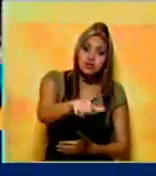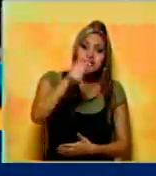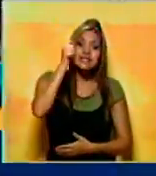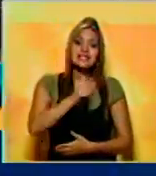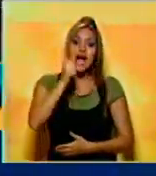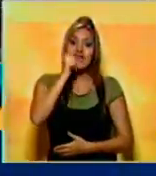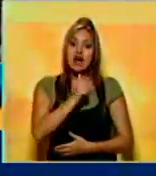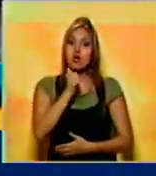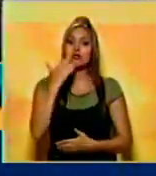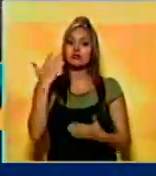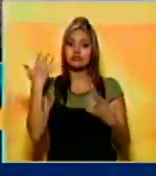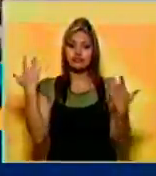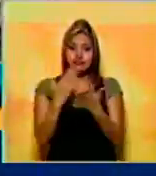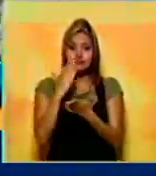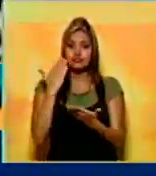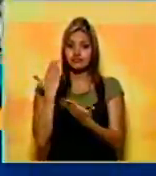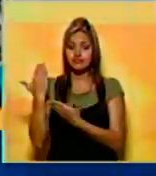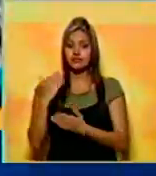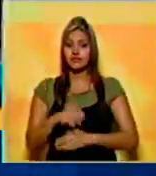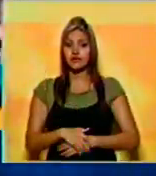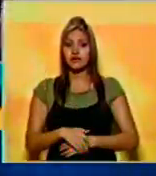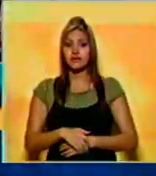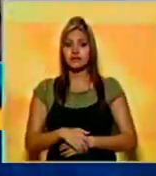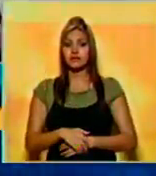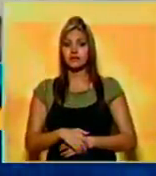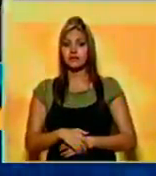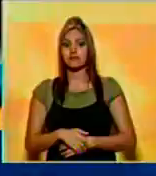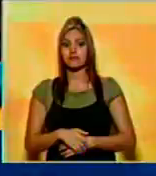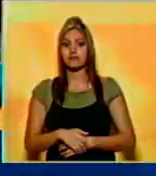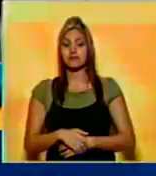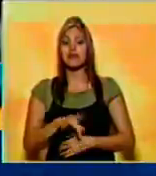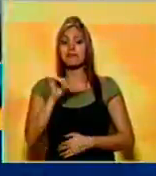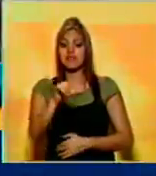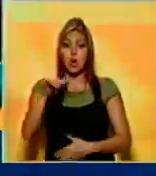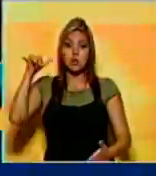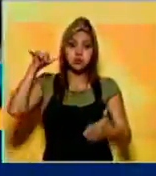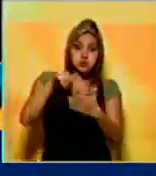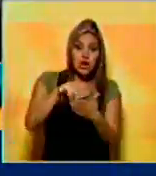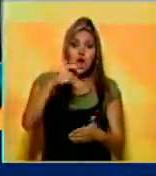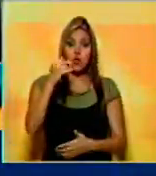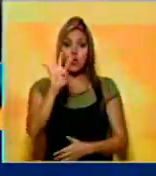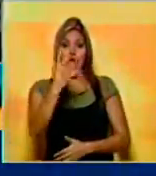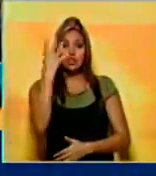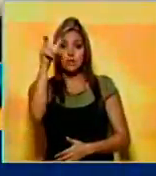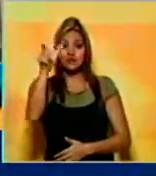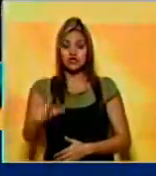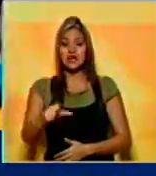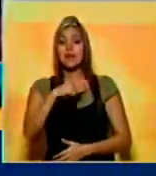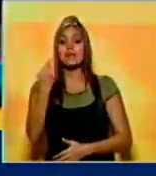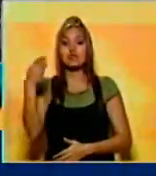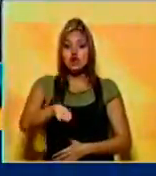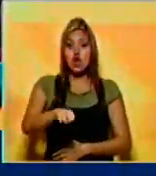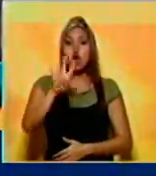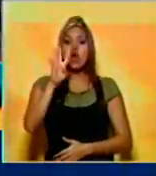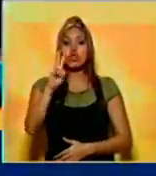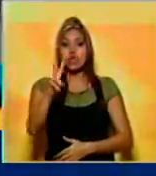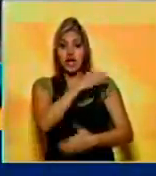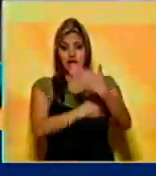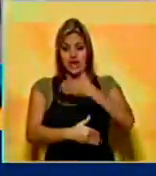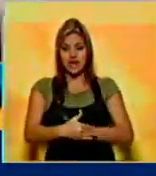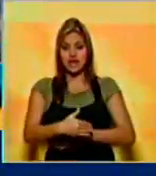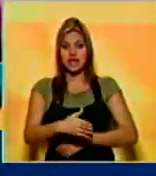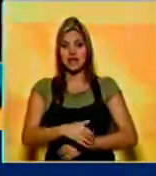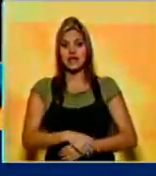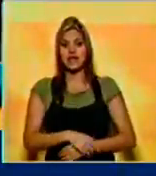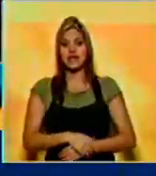el estado del Chocó, en el departamento del Chocó. Por el accidente, 4 personas murieron y 2 resultaron heridas. La aeronave